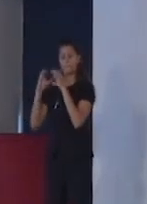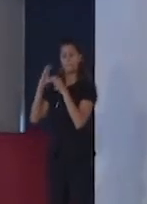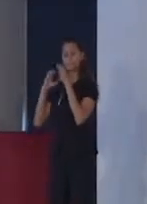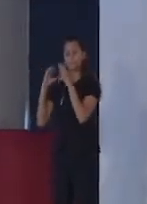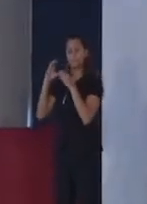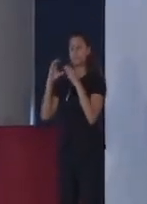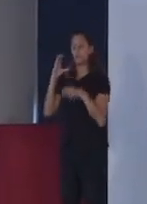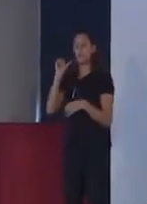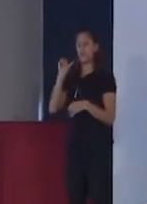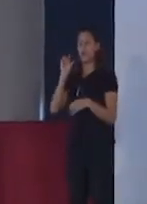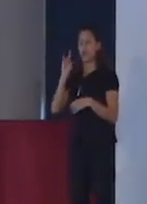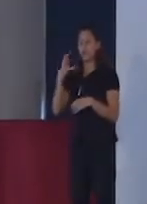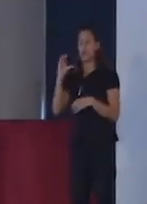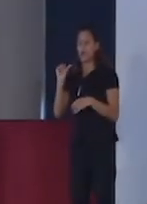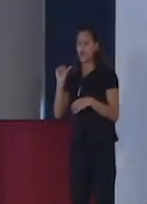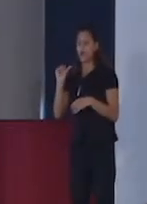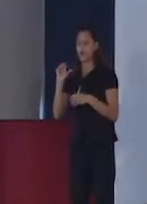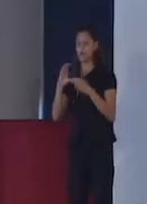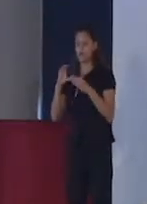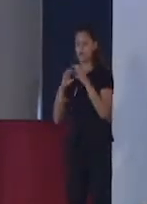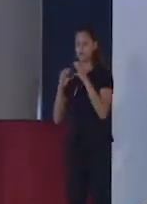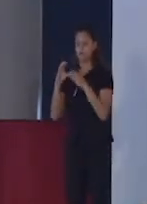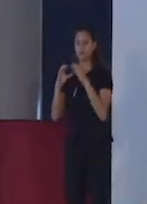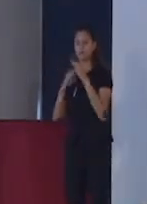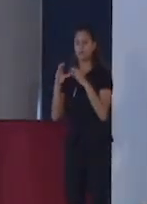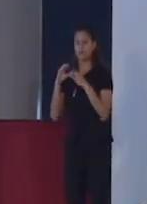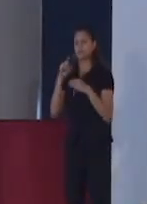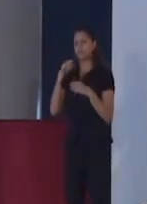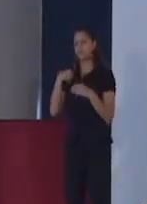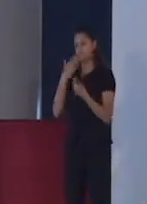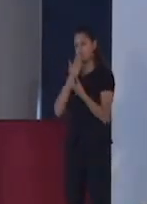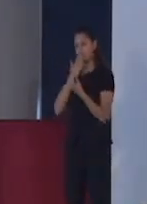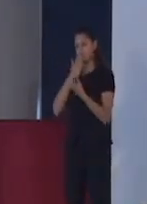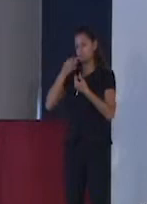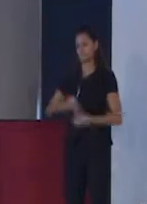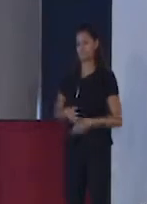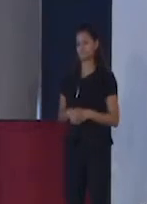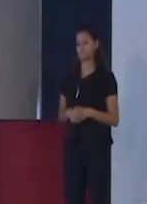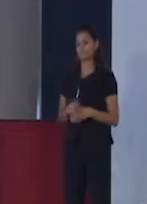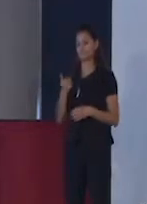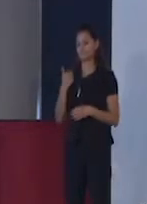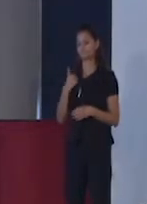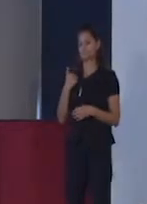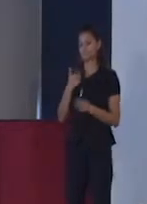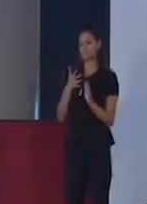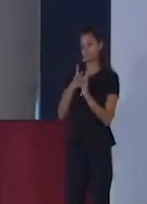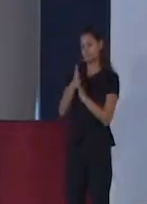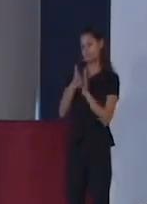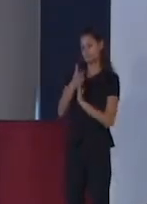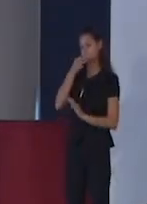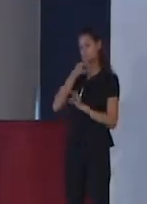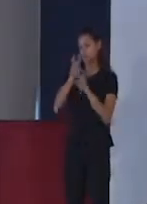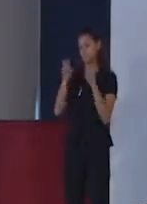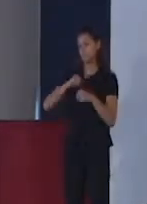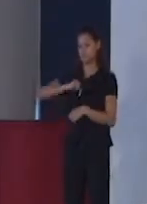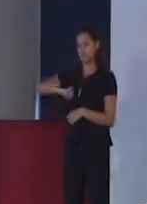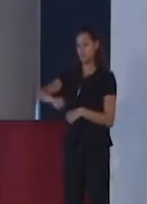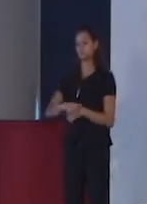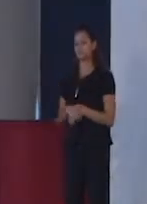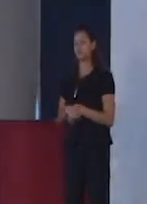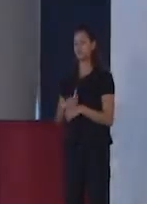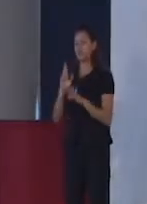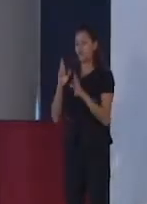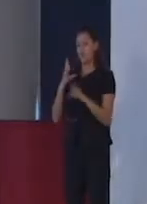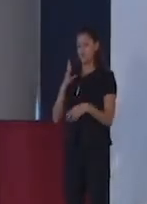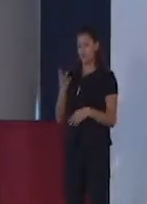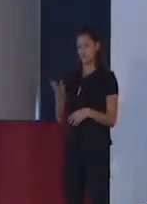Resulta que tengo una vulneración de derechos bastante, y quisiera que, ya que hablamos de derechos, ojalá todos estos derechos que hablamos